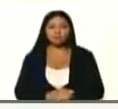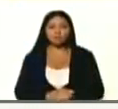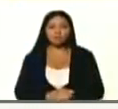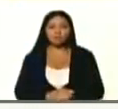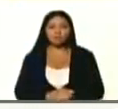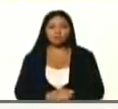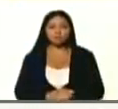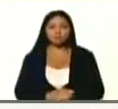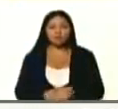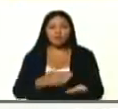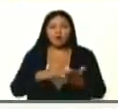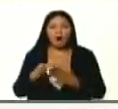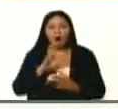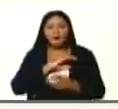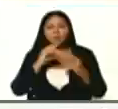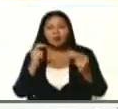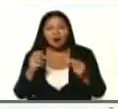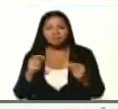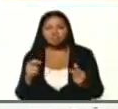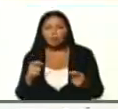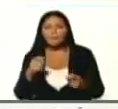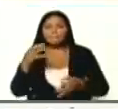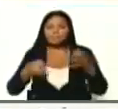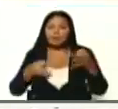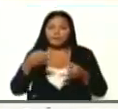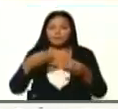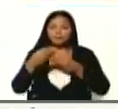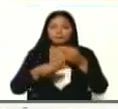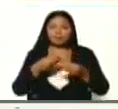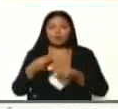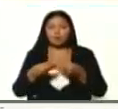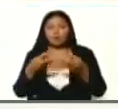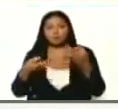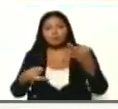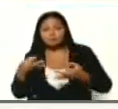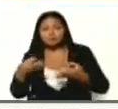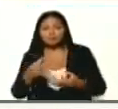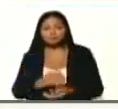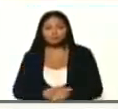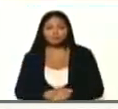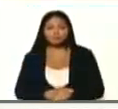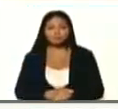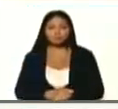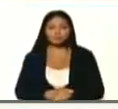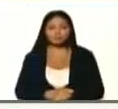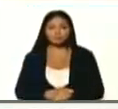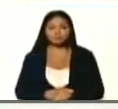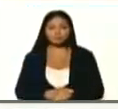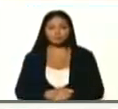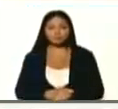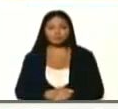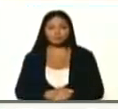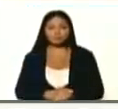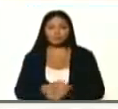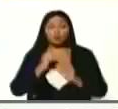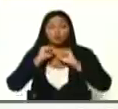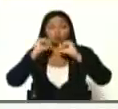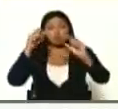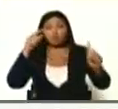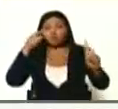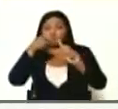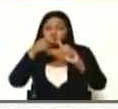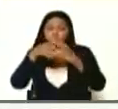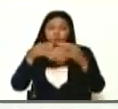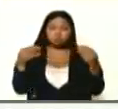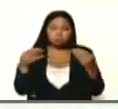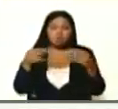garante, como titular de la acción penal para hacer justicia, para lograr los objetivos